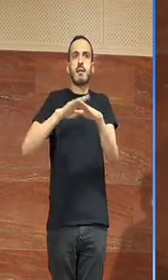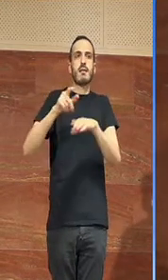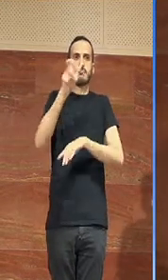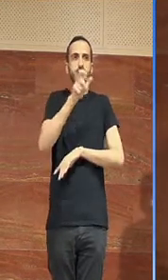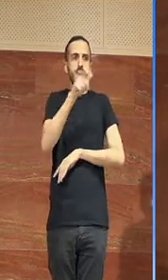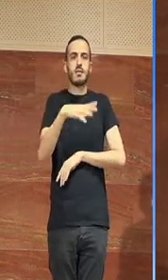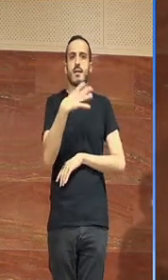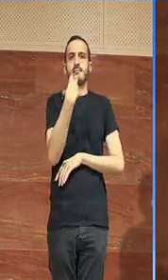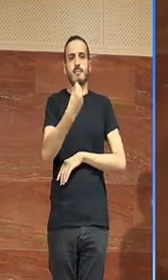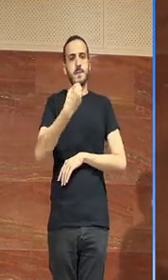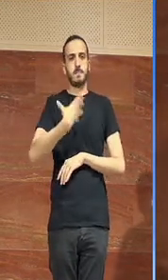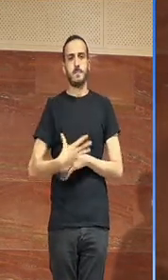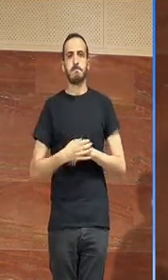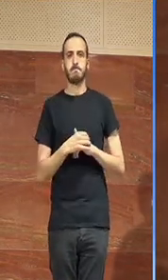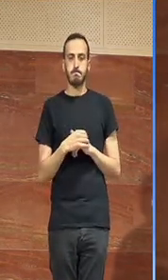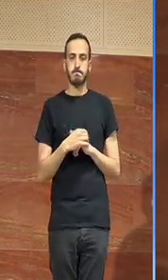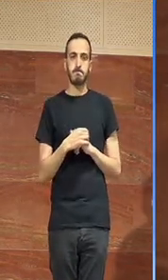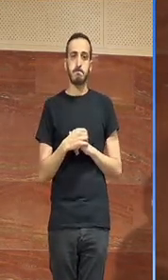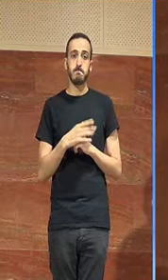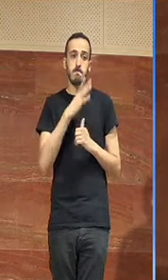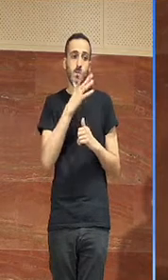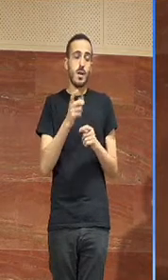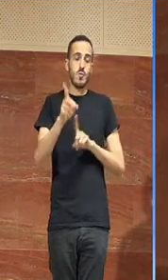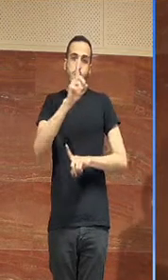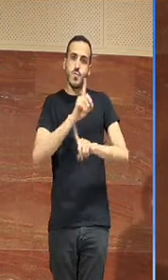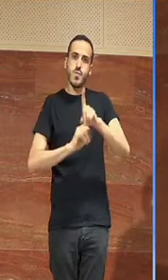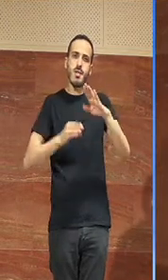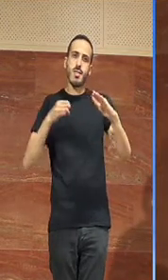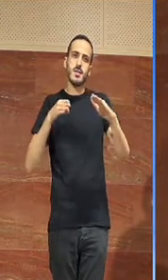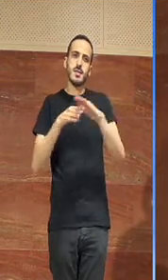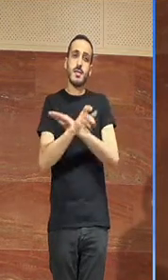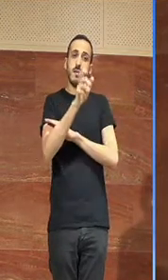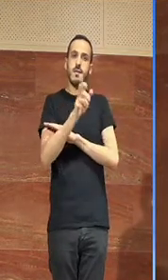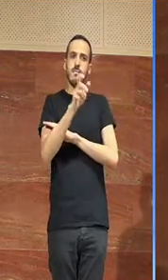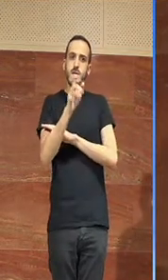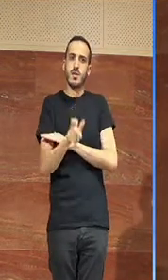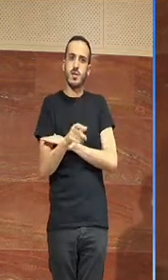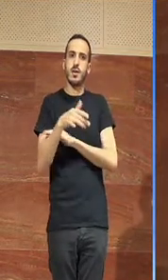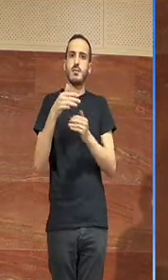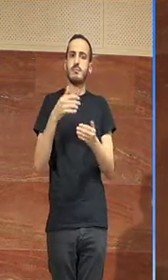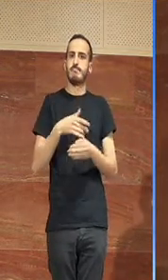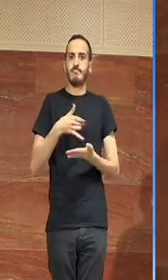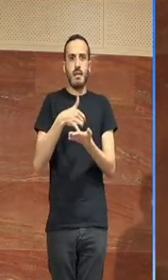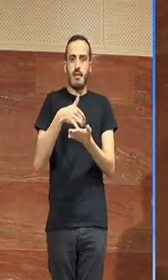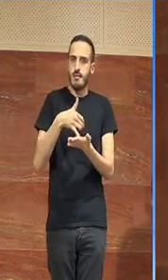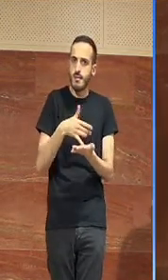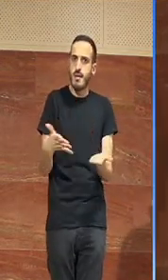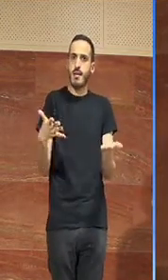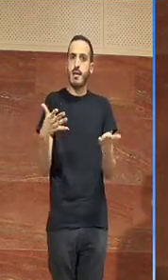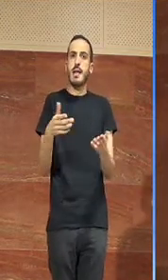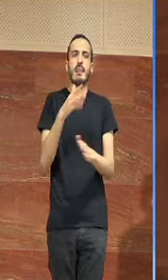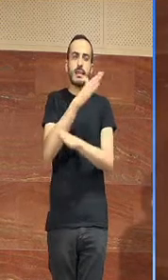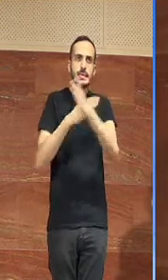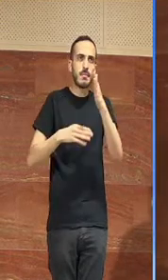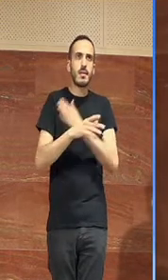puede significar los problemas de vulnerabilidad de los seres humanos, especialmente los problemas de la discapacidad